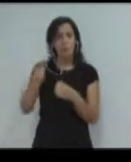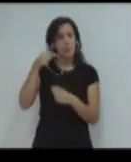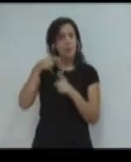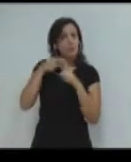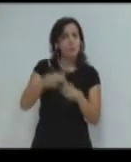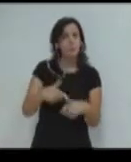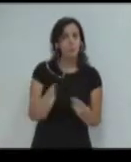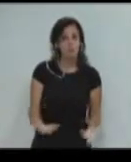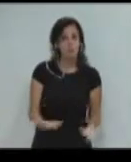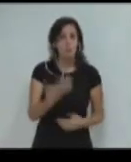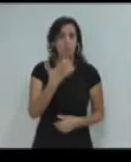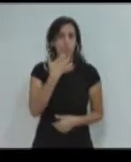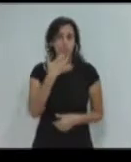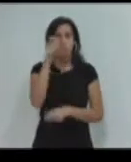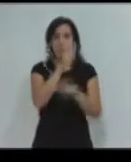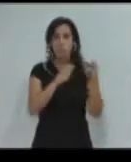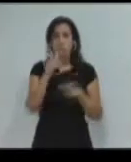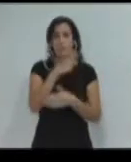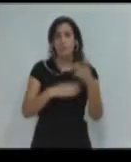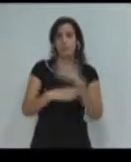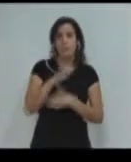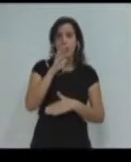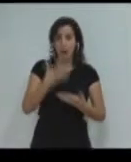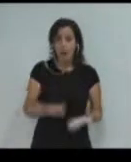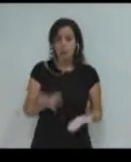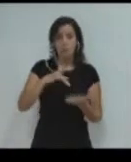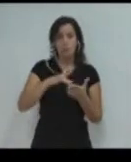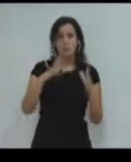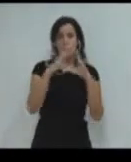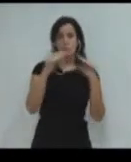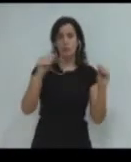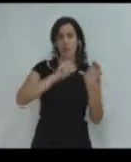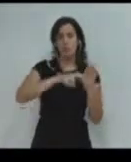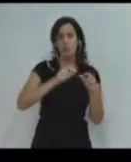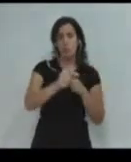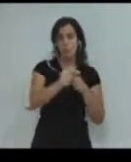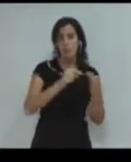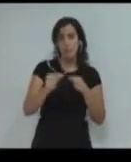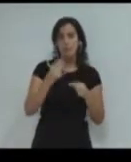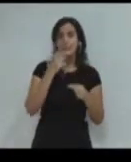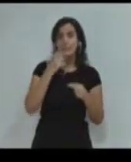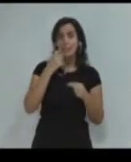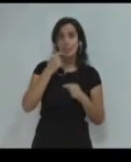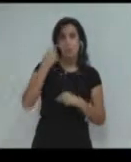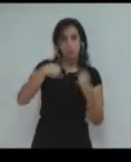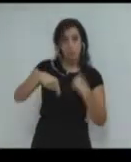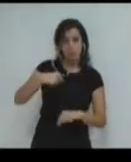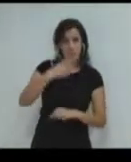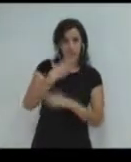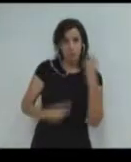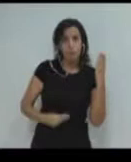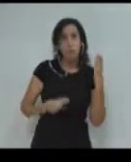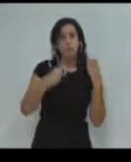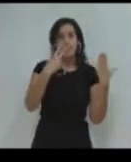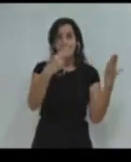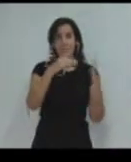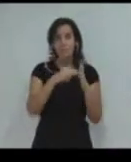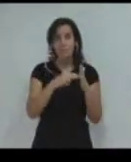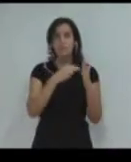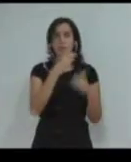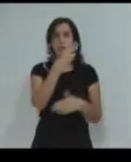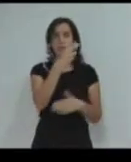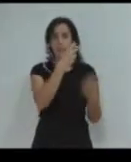dirige, personas con discapacidad que estén estudiando actualmente en la UNED, corrígeme si me equivoco, son